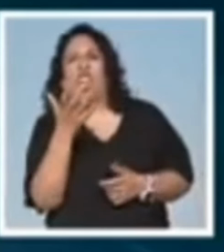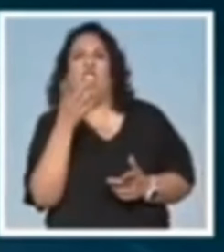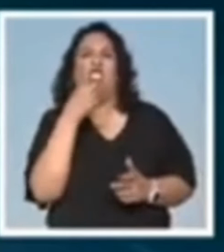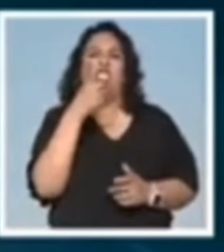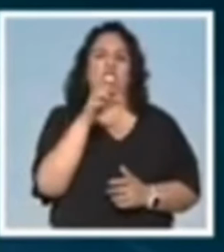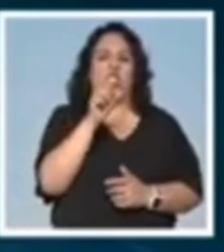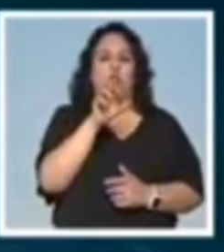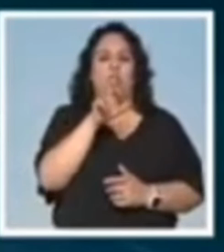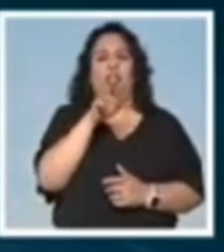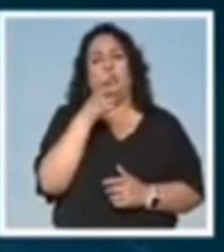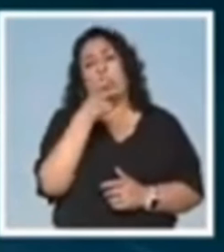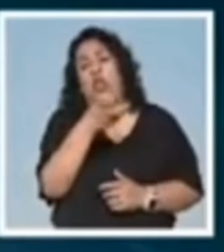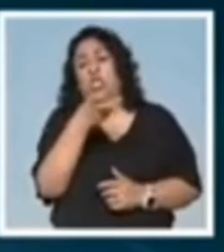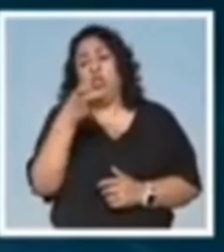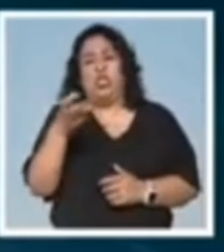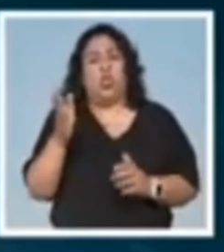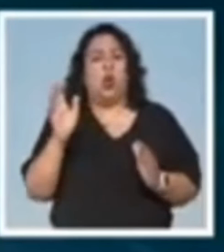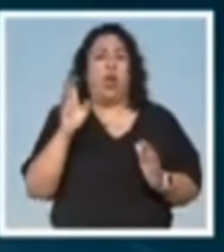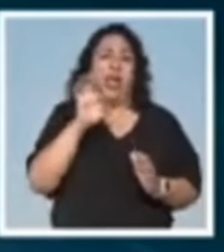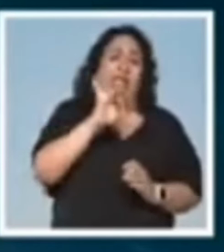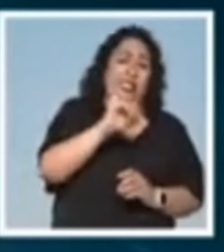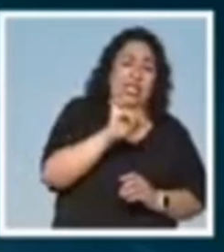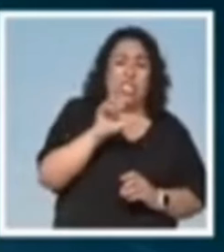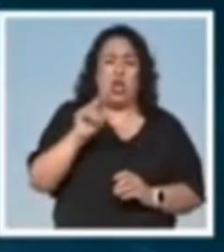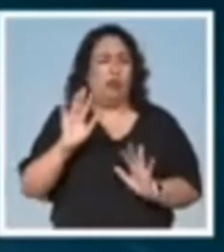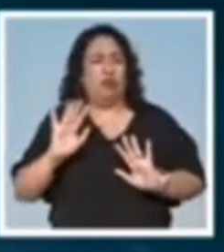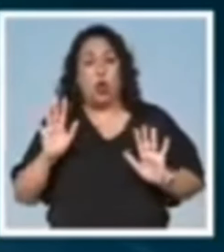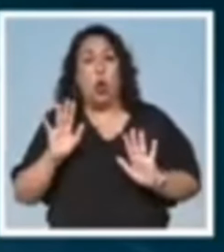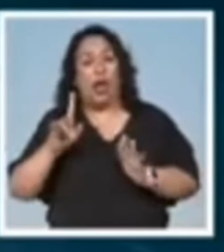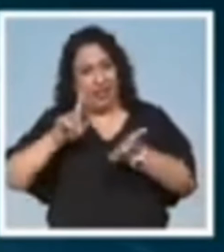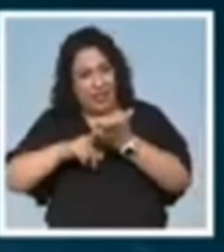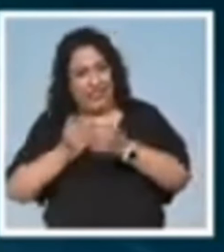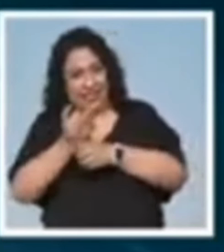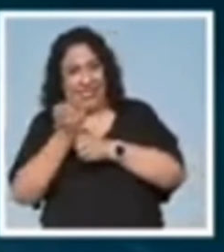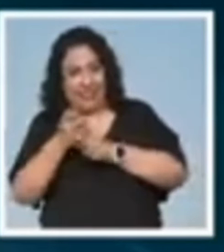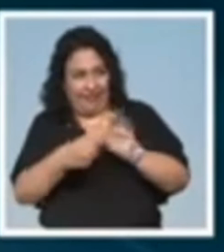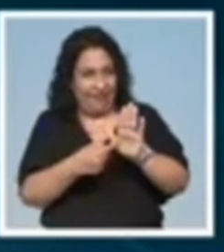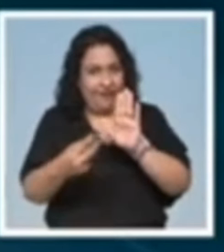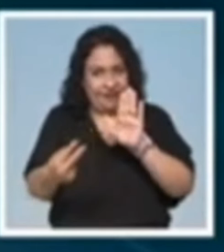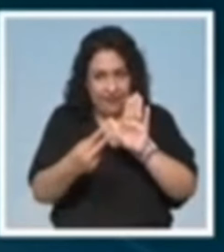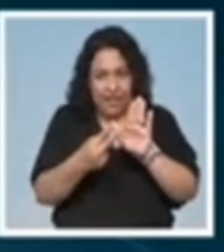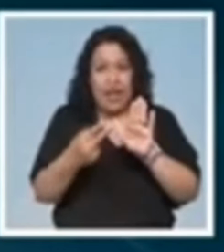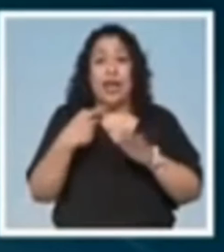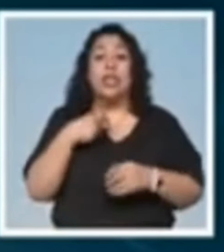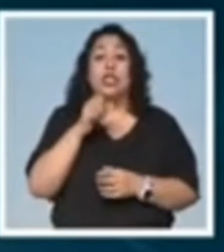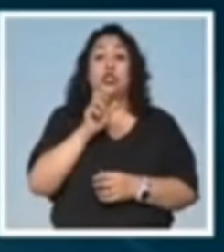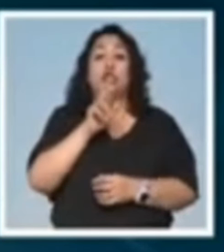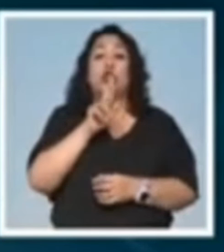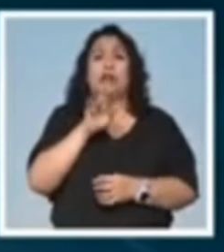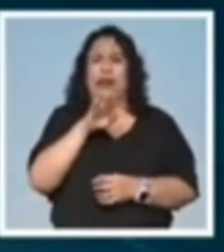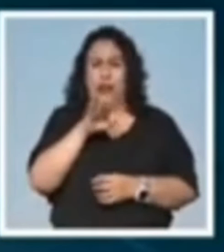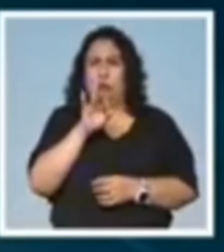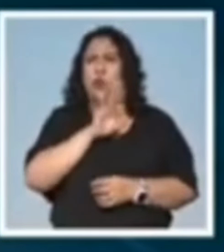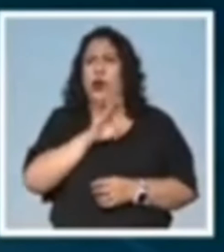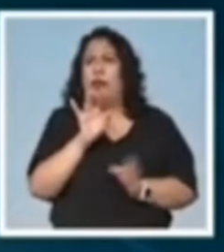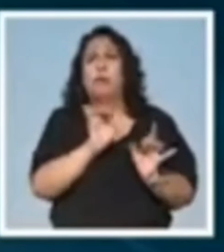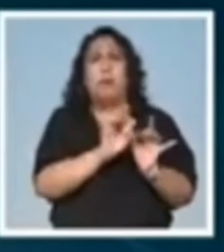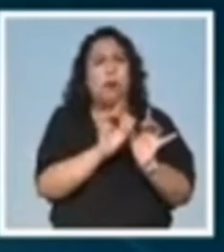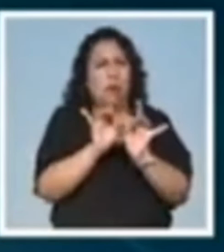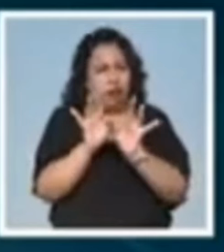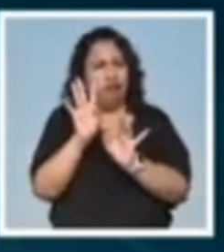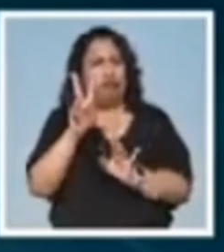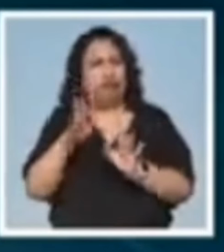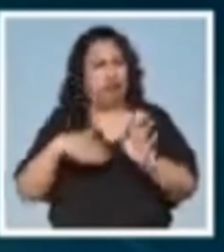el surrealismo es o el surrealismo no es, sino desde la comedia, ¿no? Porque el surrealismo se presta a muchas situaciones